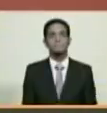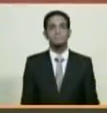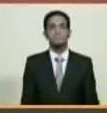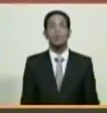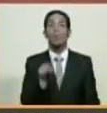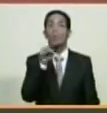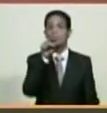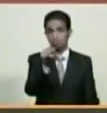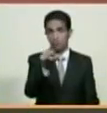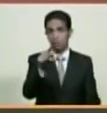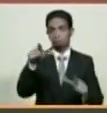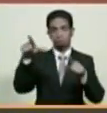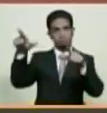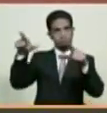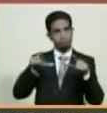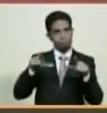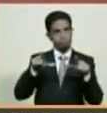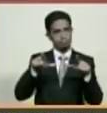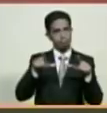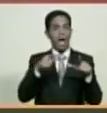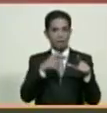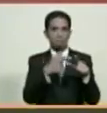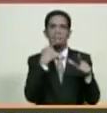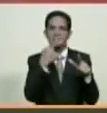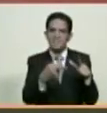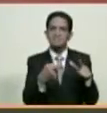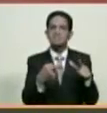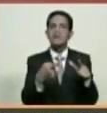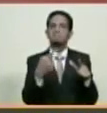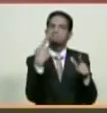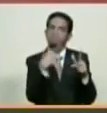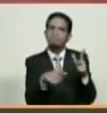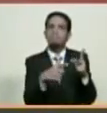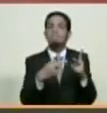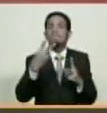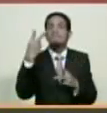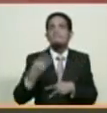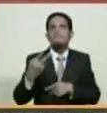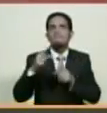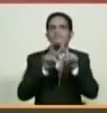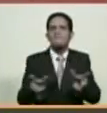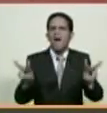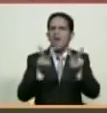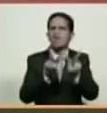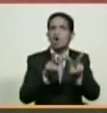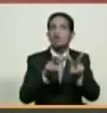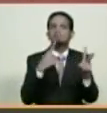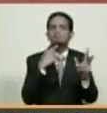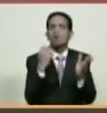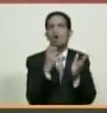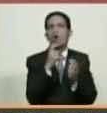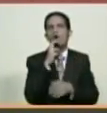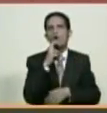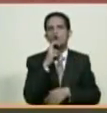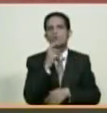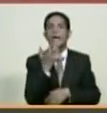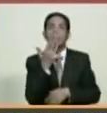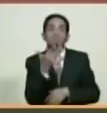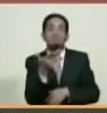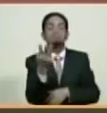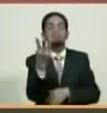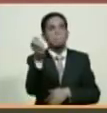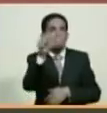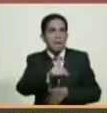en oro, vale lo que vale el oro, vale oro, y puede en 3 meses, si así lo quiere, no se lo